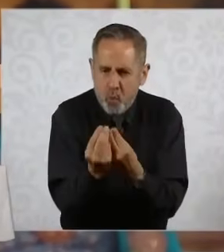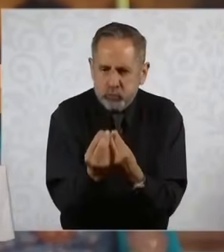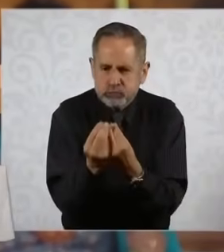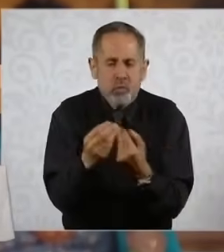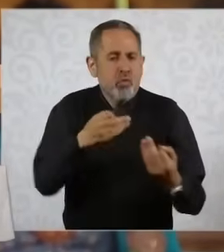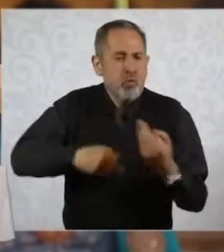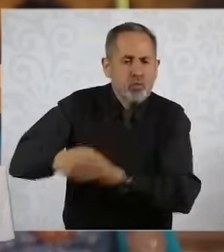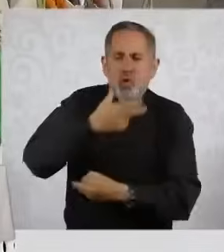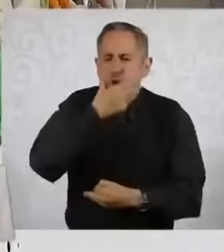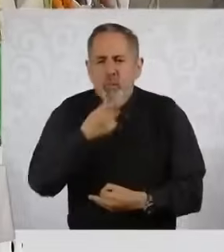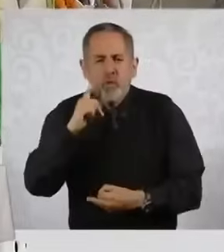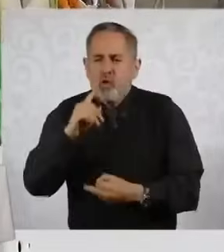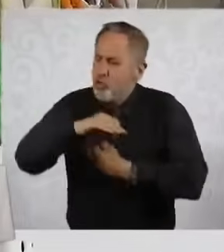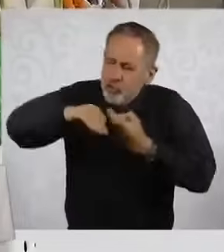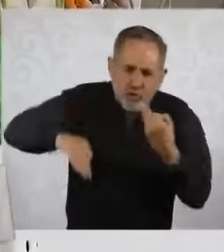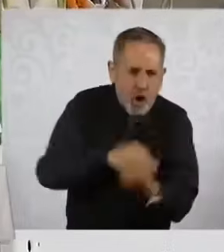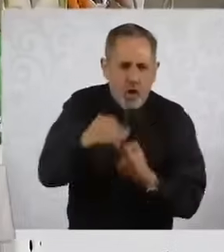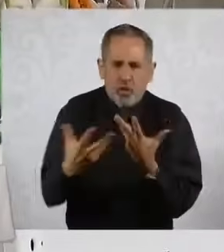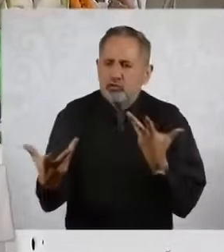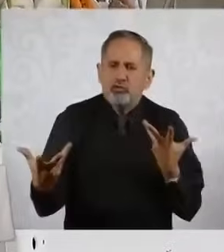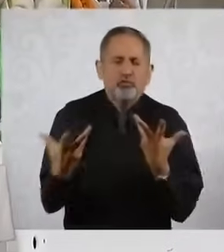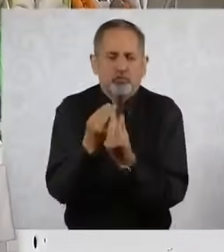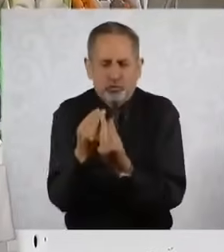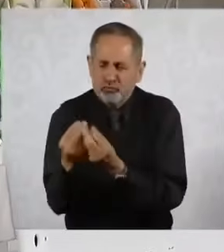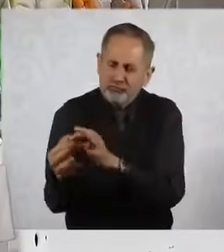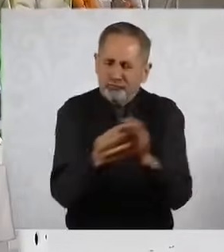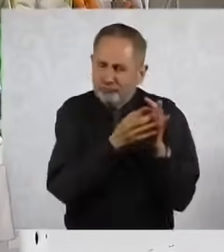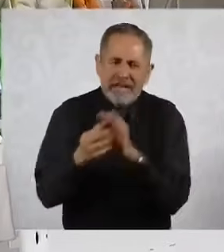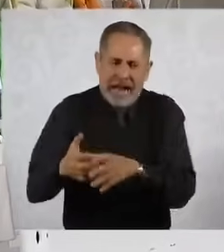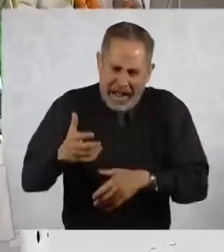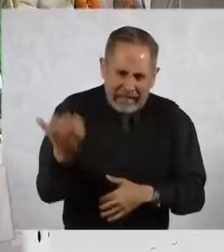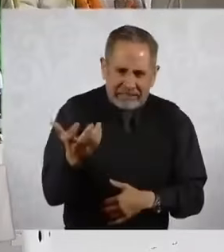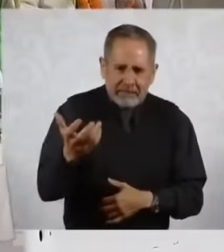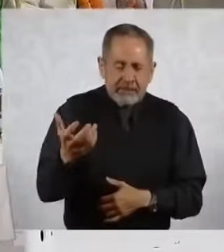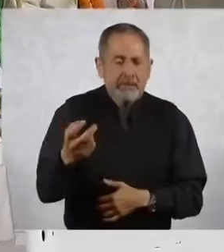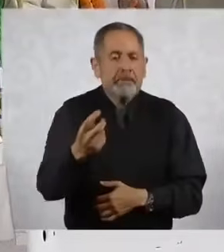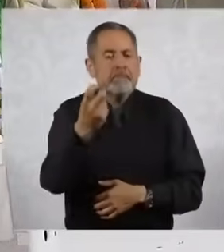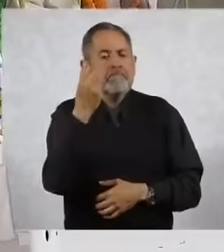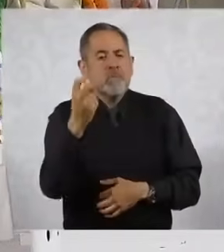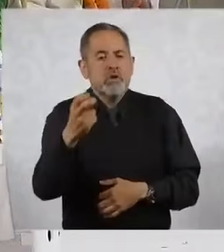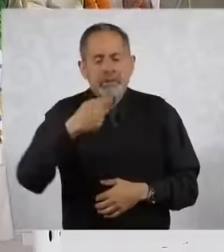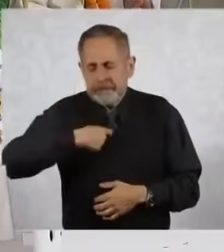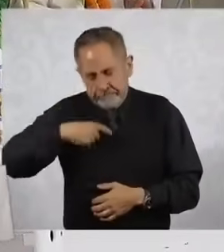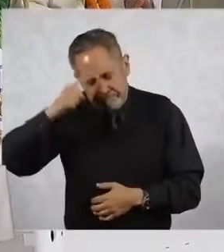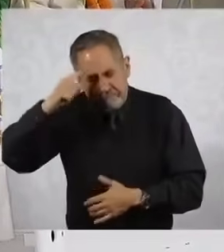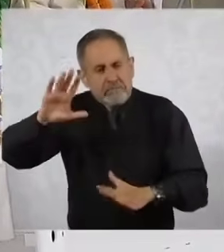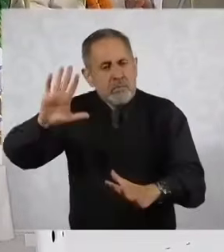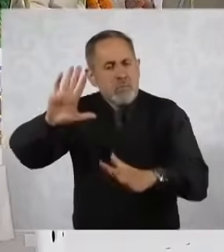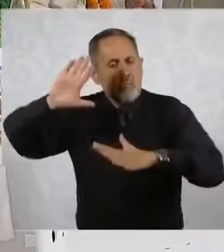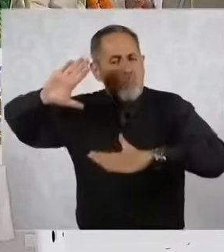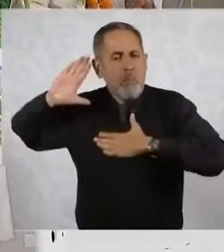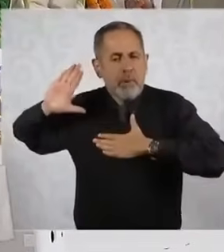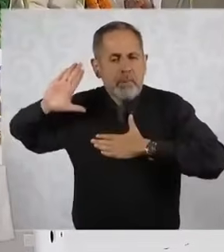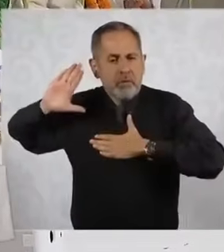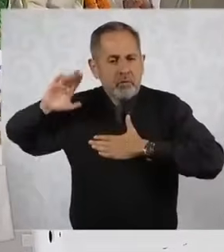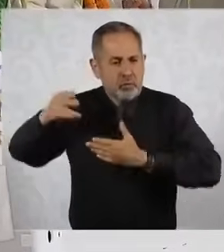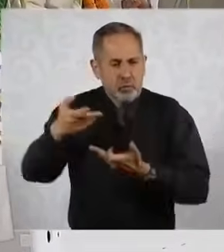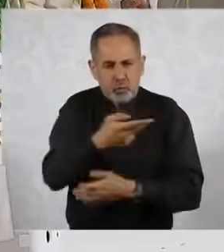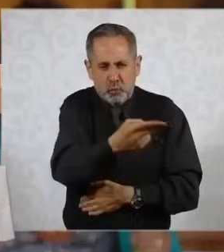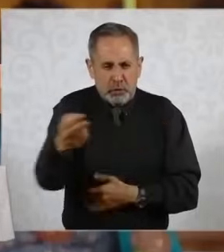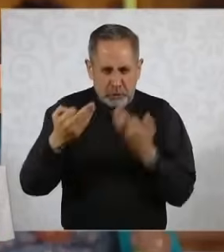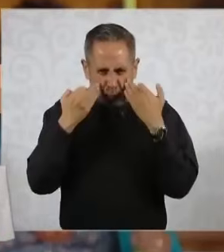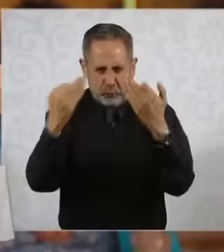y todas. Por ello, me comprometo con ustedes